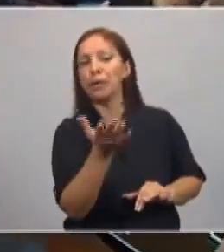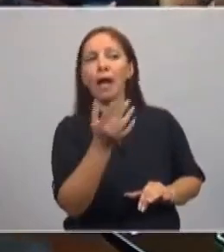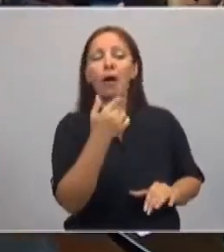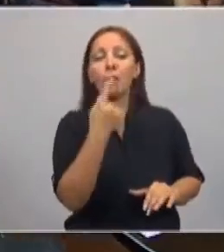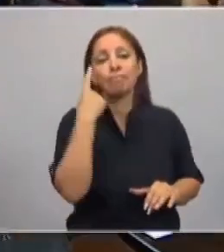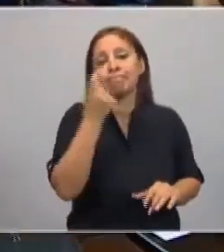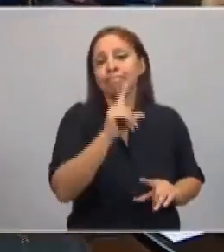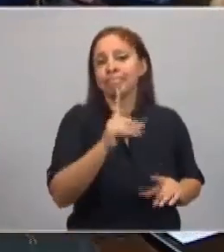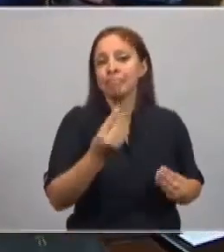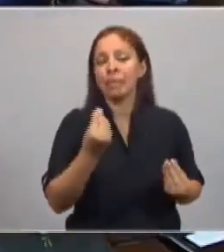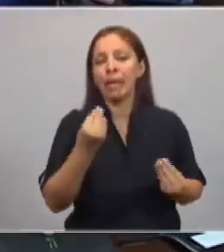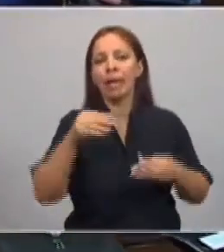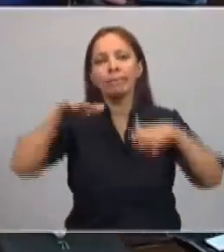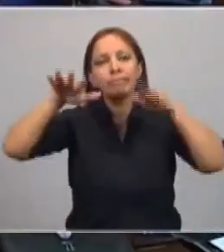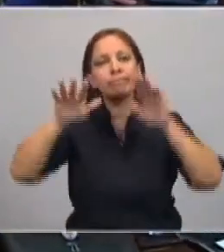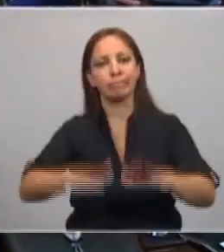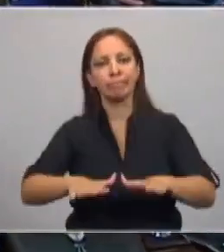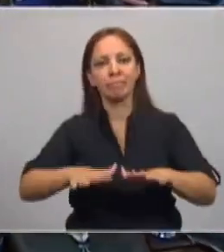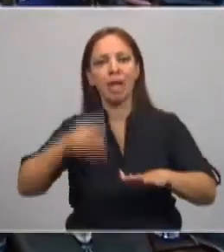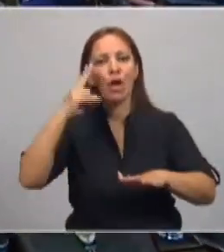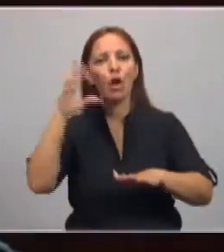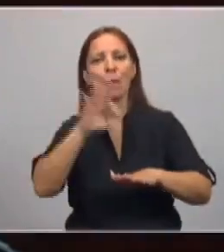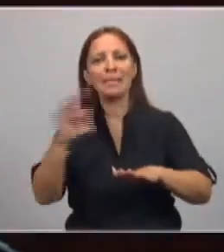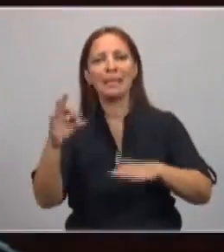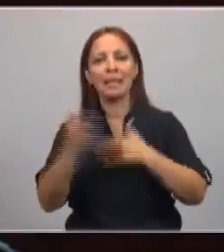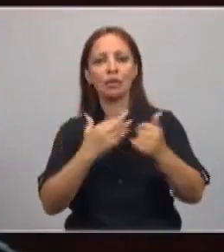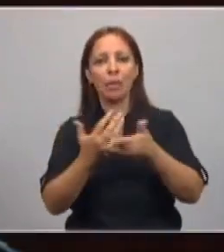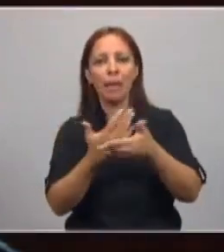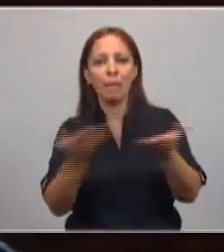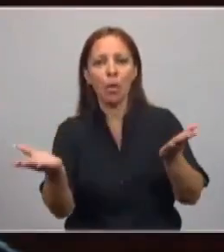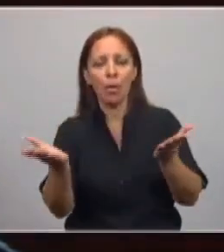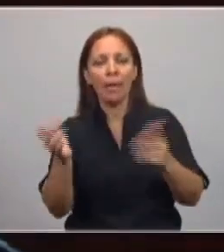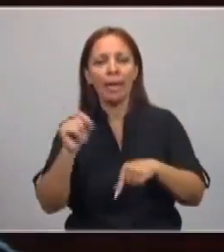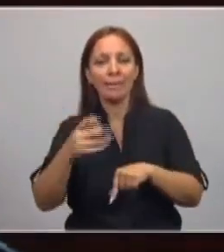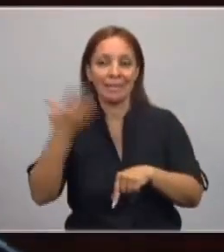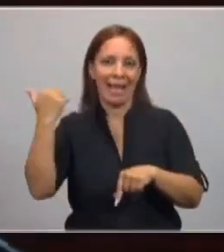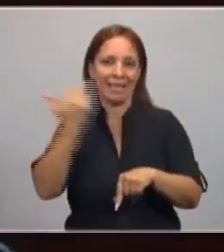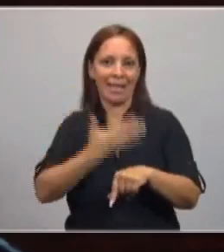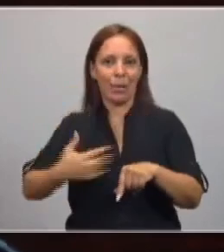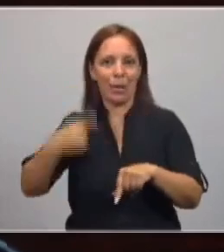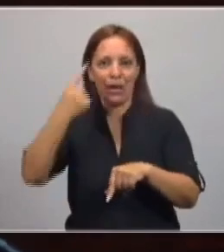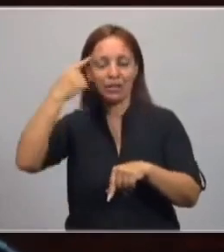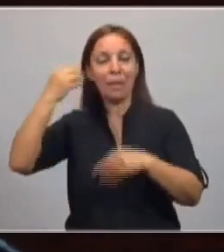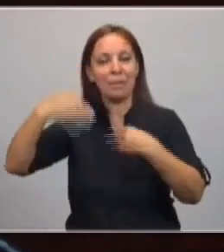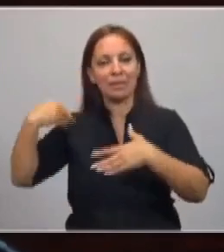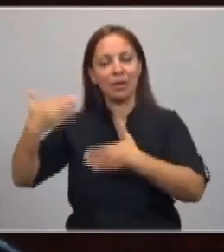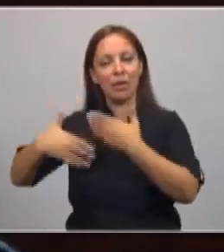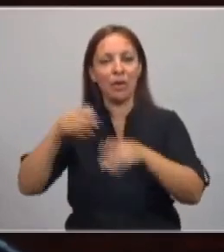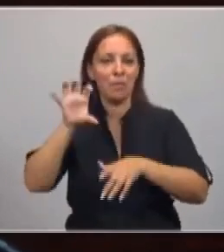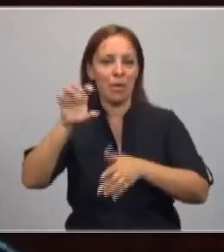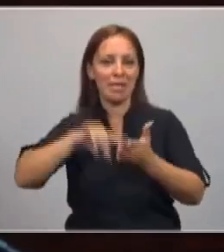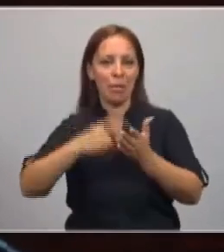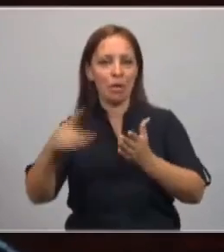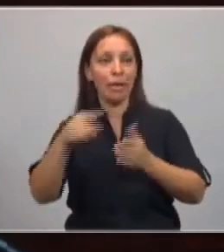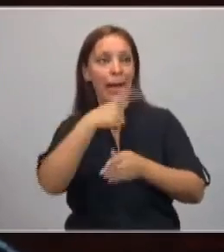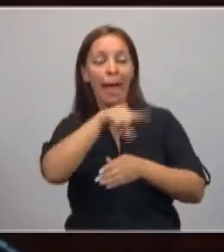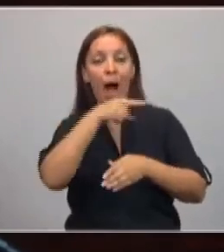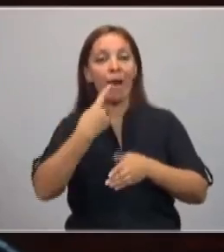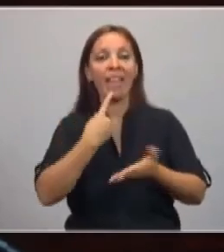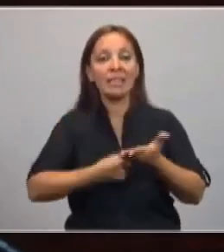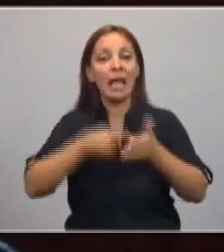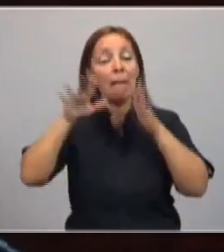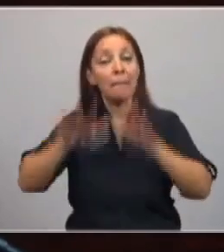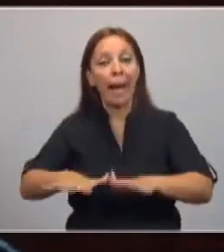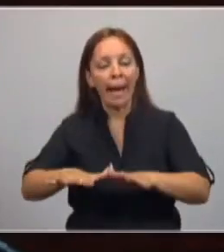causa parar las 900 obras que el Gobierno Nacional tenía en marcha en la provincia de Buenos Aires. Son obras